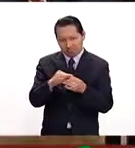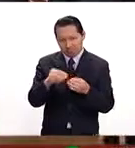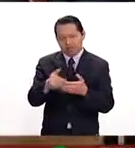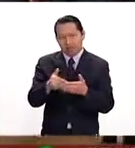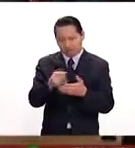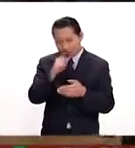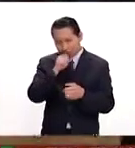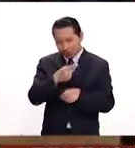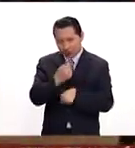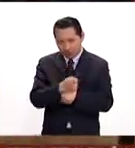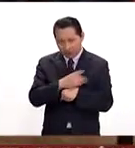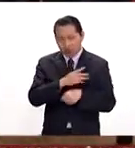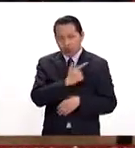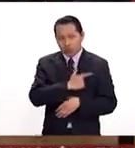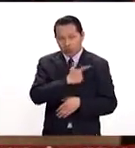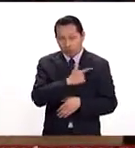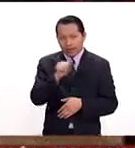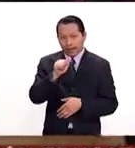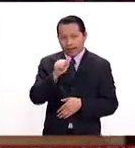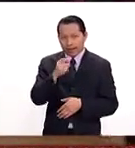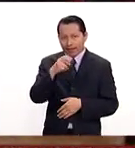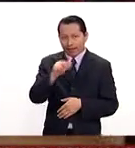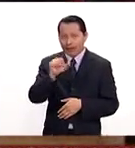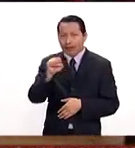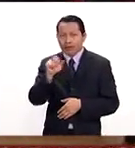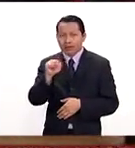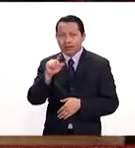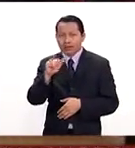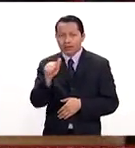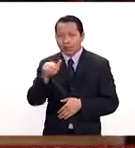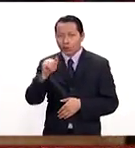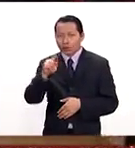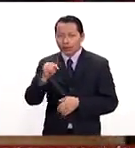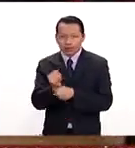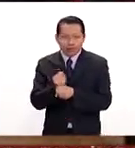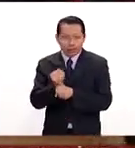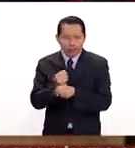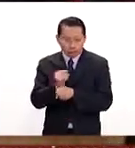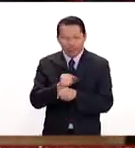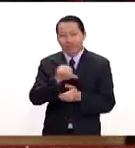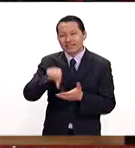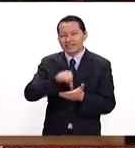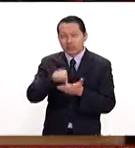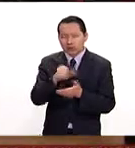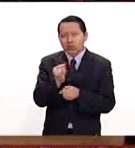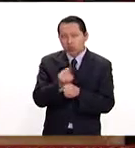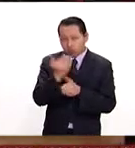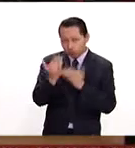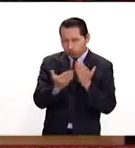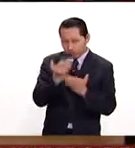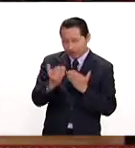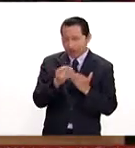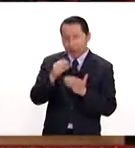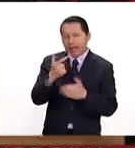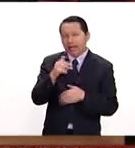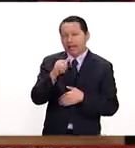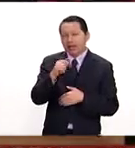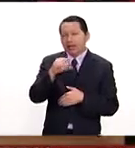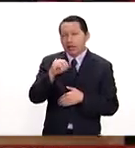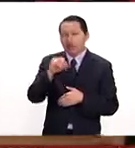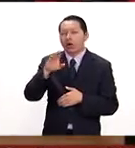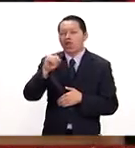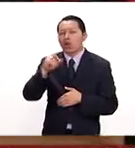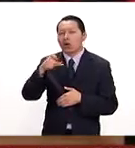da mucho gusto que esté aquí con nosotros Alejandra Sánchez Montiel. Ella es investigadora del Centro de Estudios Internacionales Gilberto Bosques. Qué gusto que estés aquí